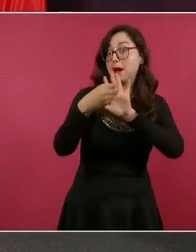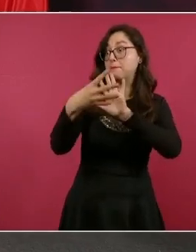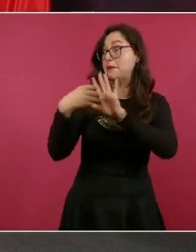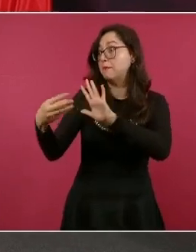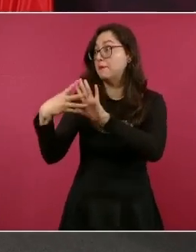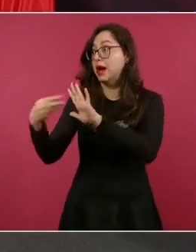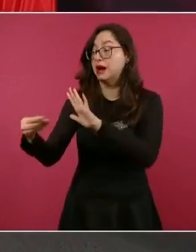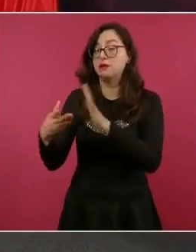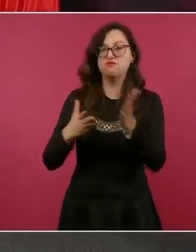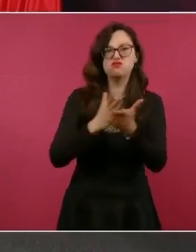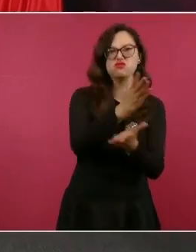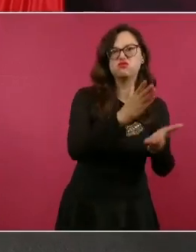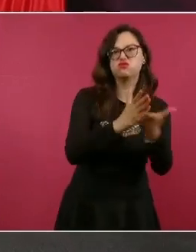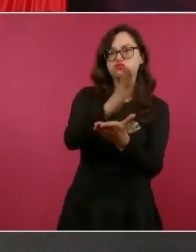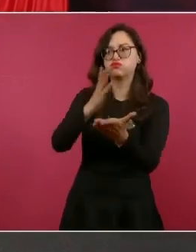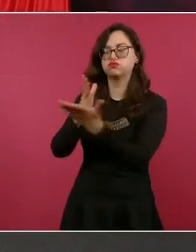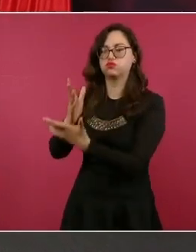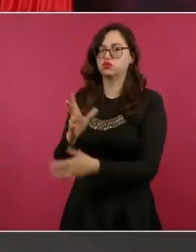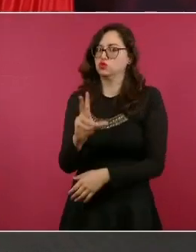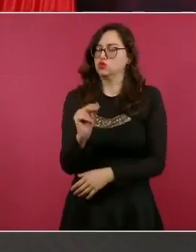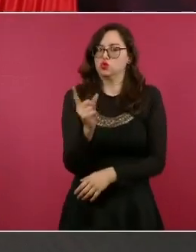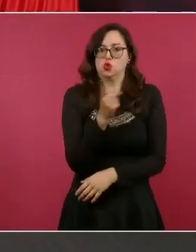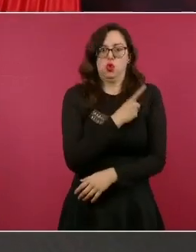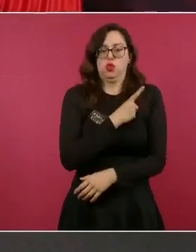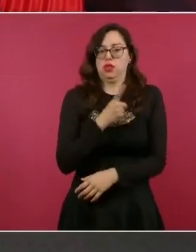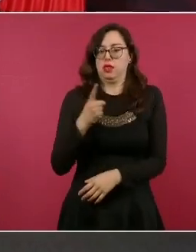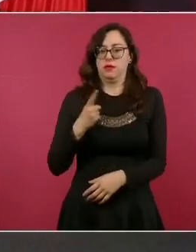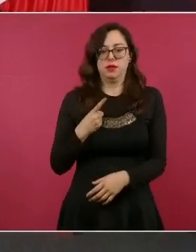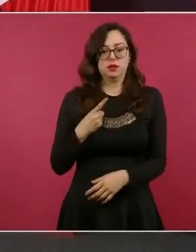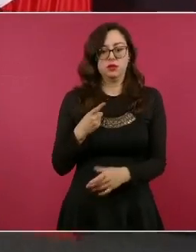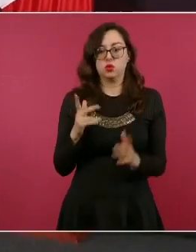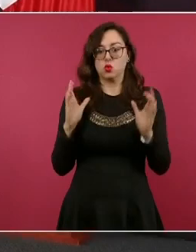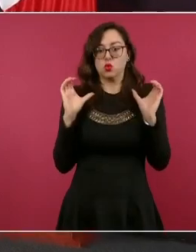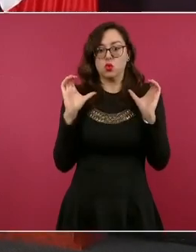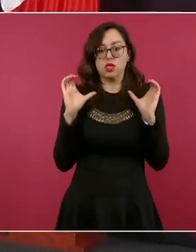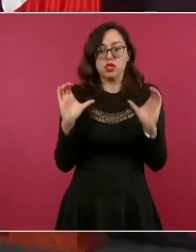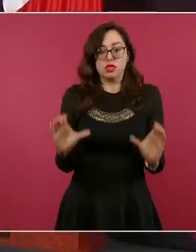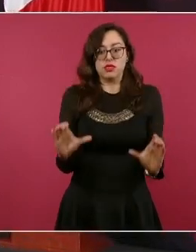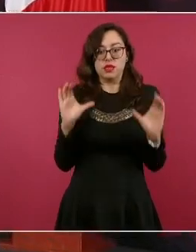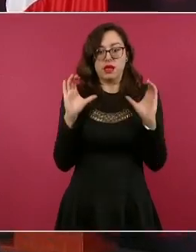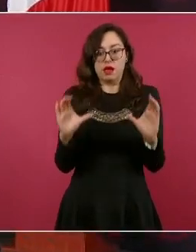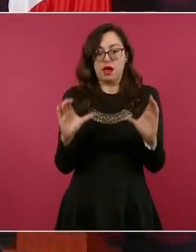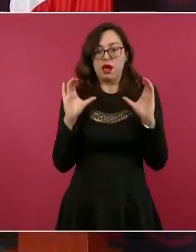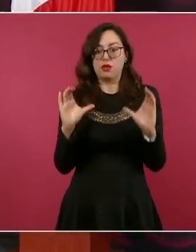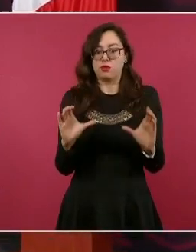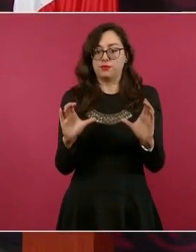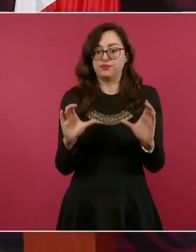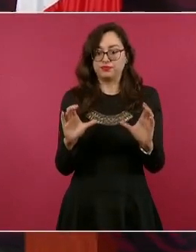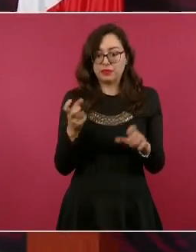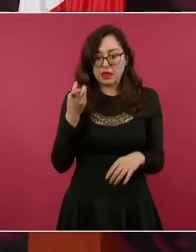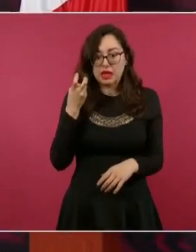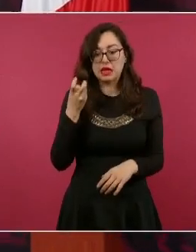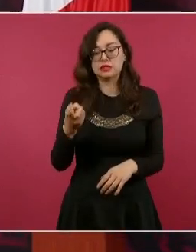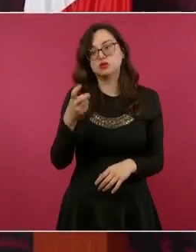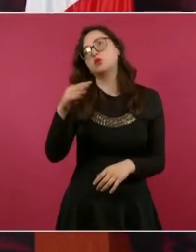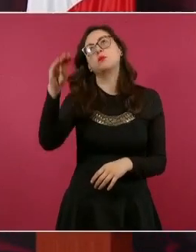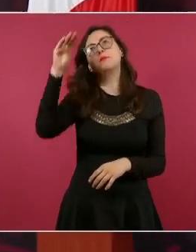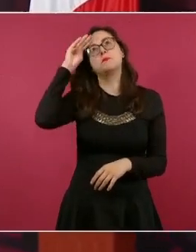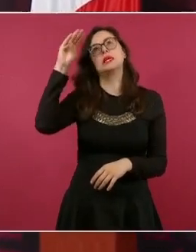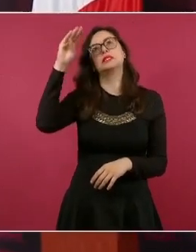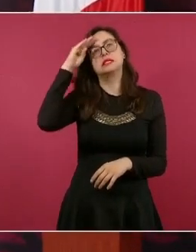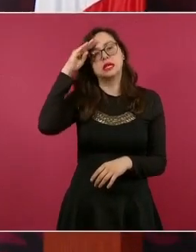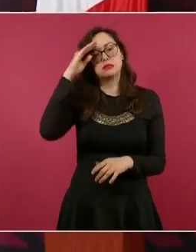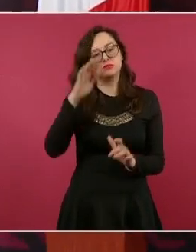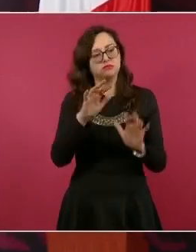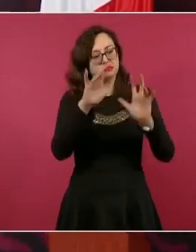en cómo exigir la no repetición, para que en